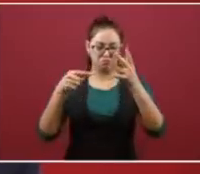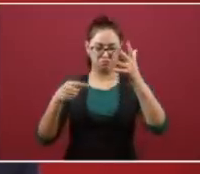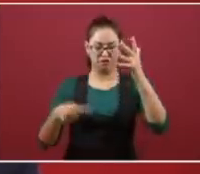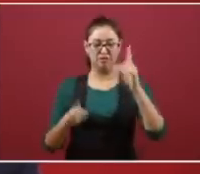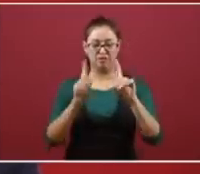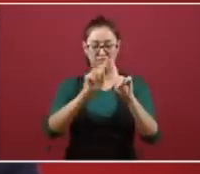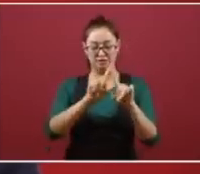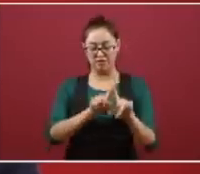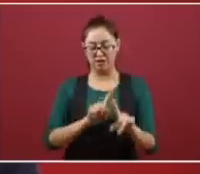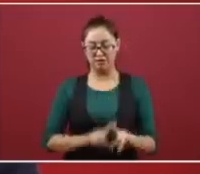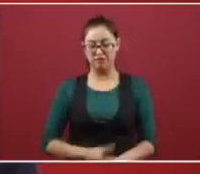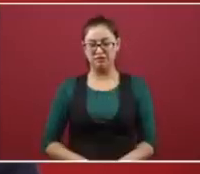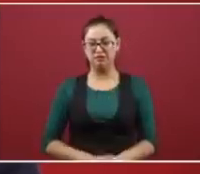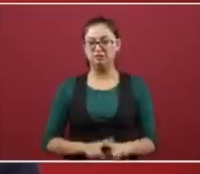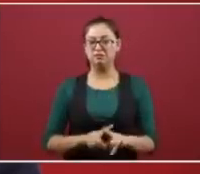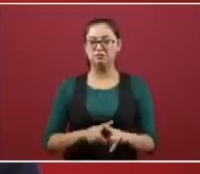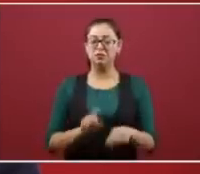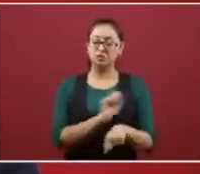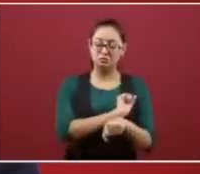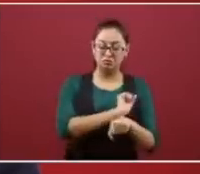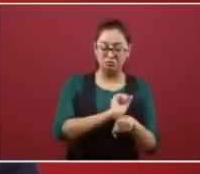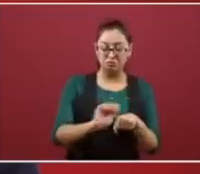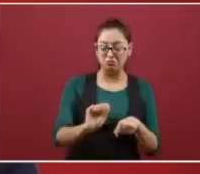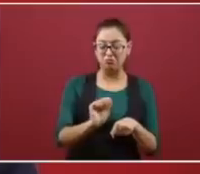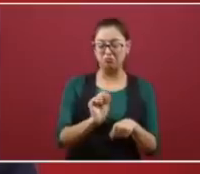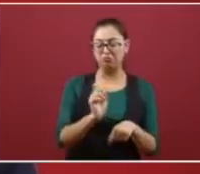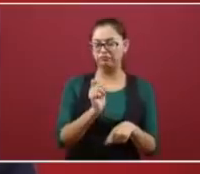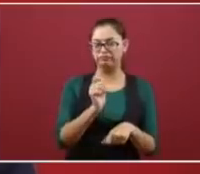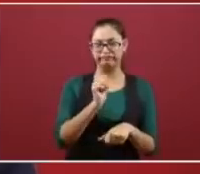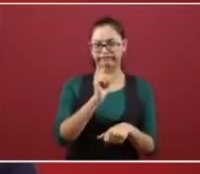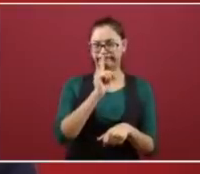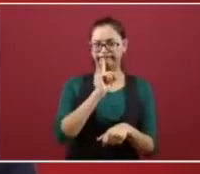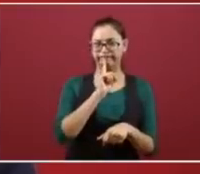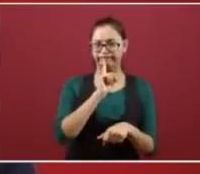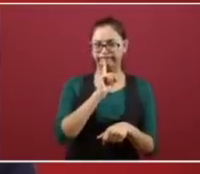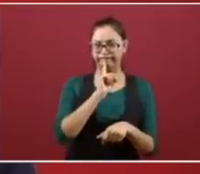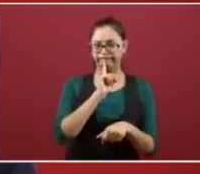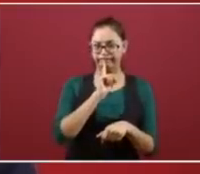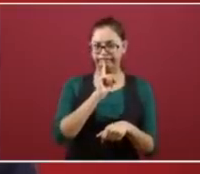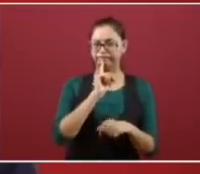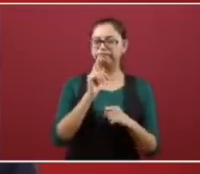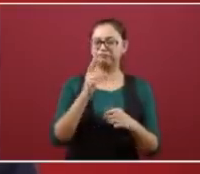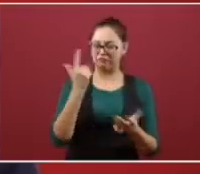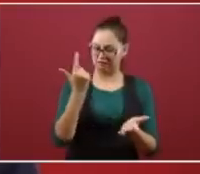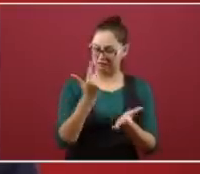ellos también el fraude electoral